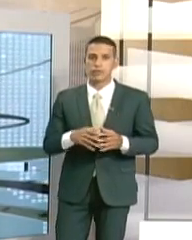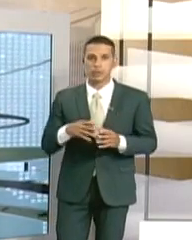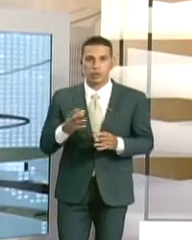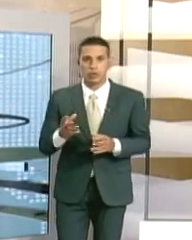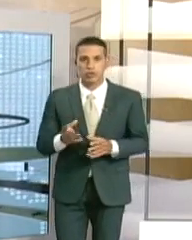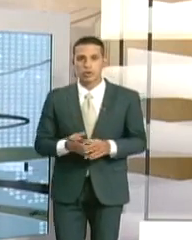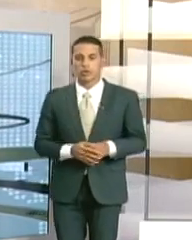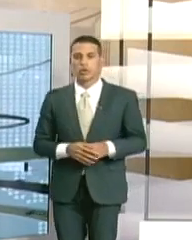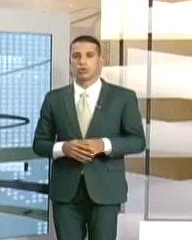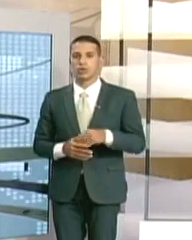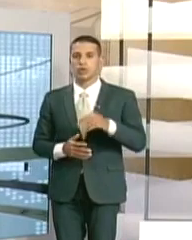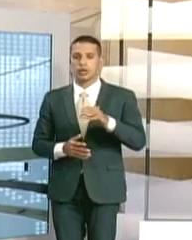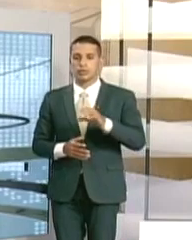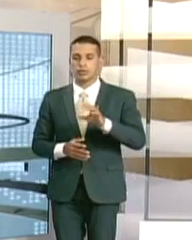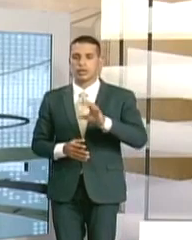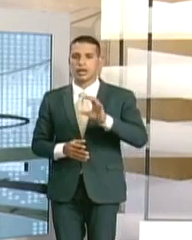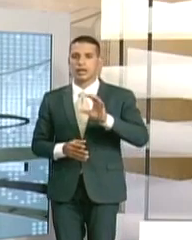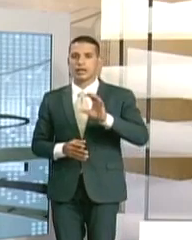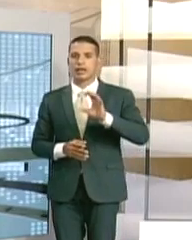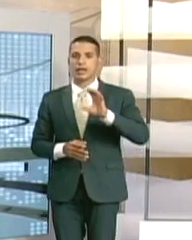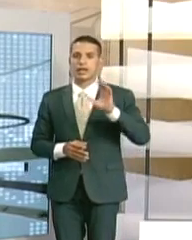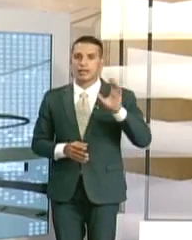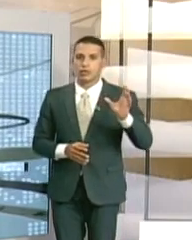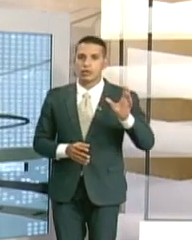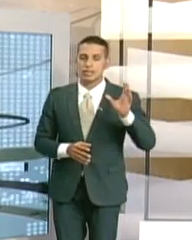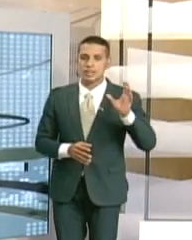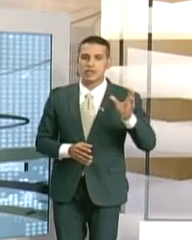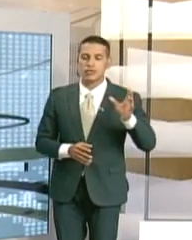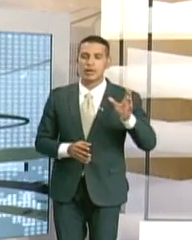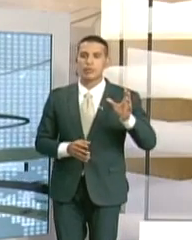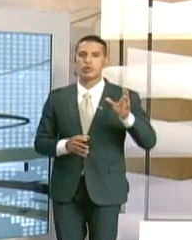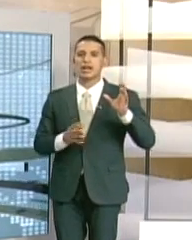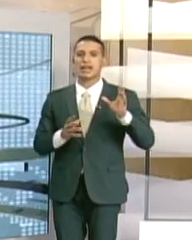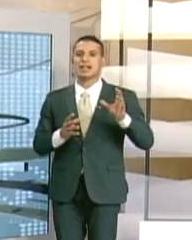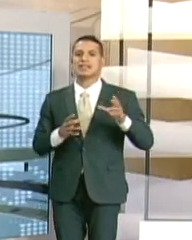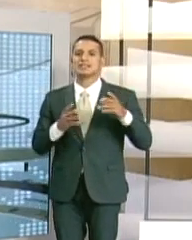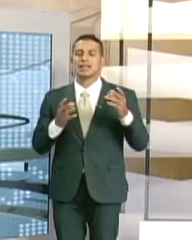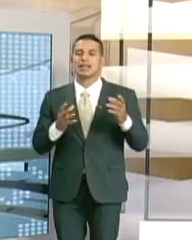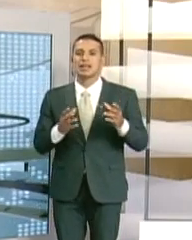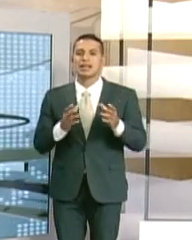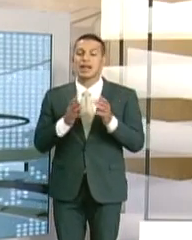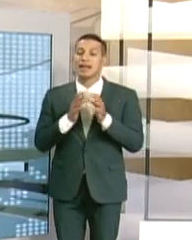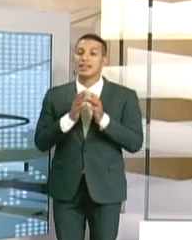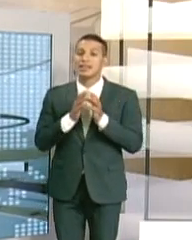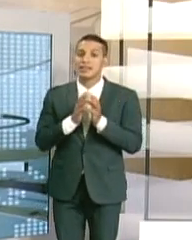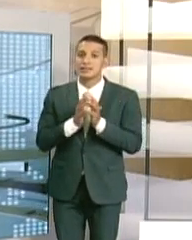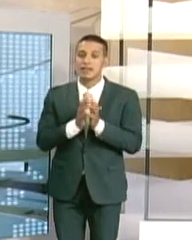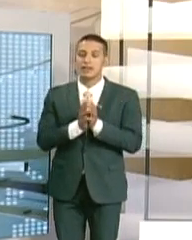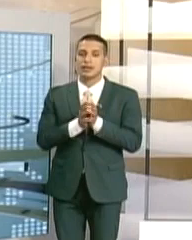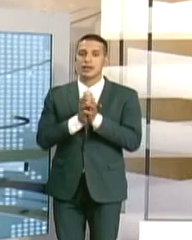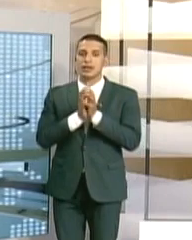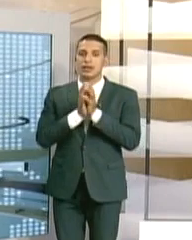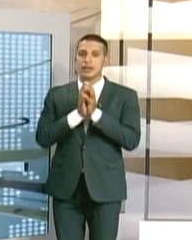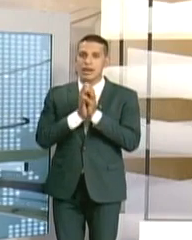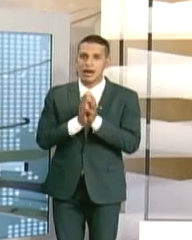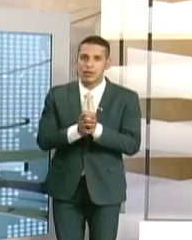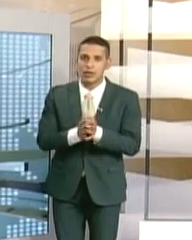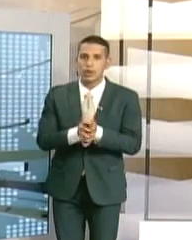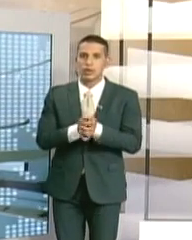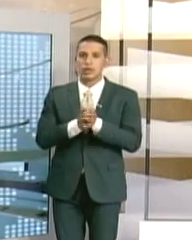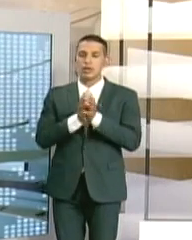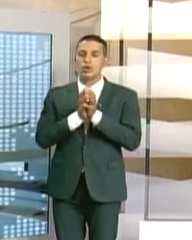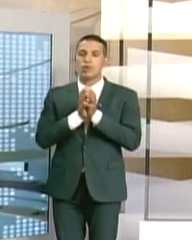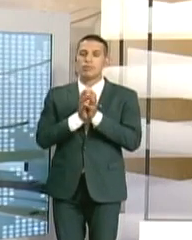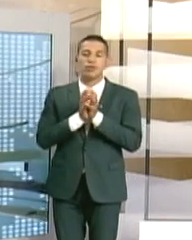con conversatorios, con desde el punto de vista recreativo, lo que se ha hecho para mostrar, enaltecer la grandeza, el